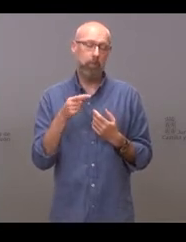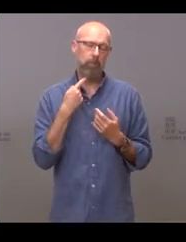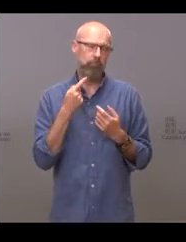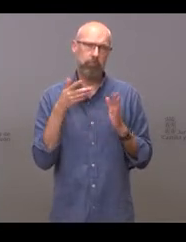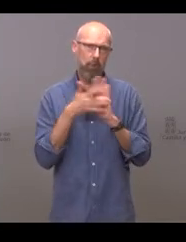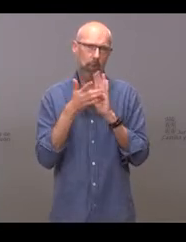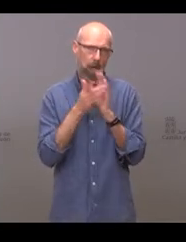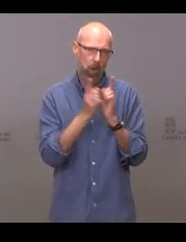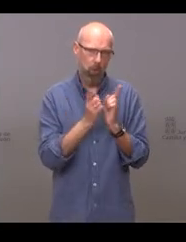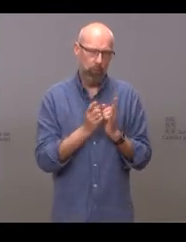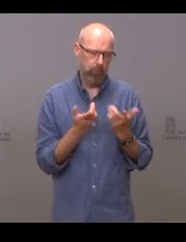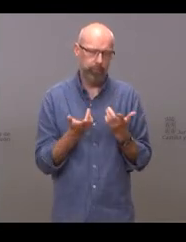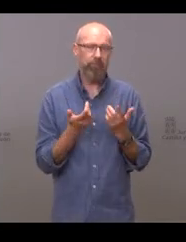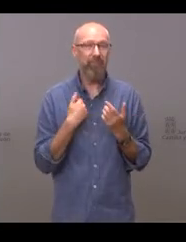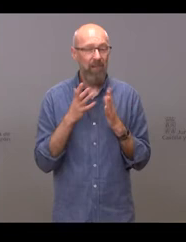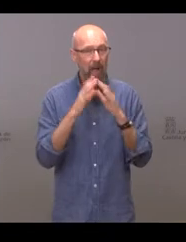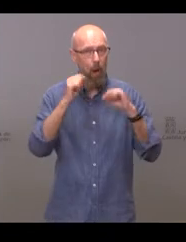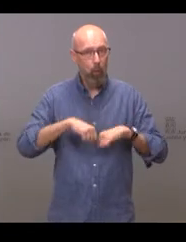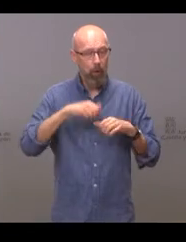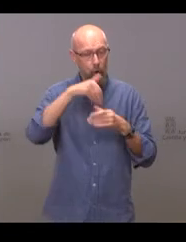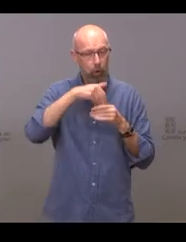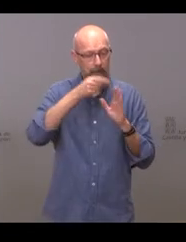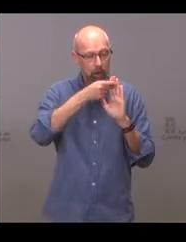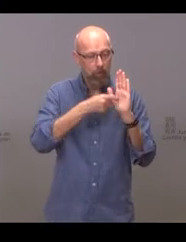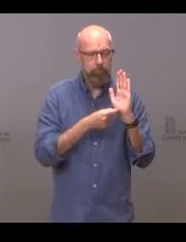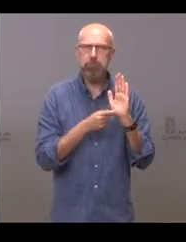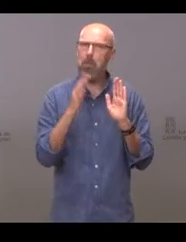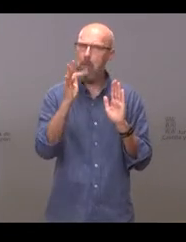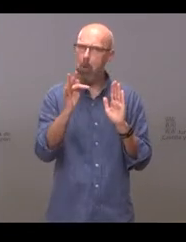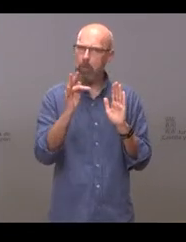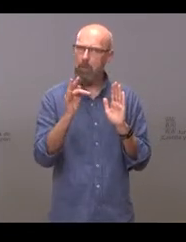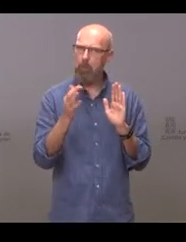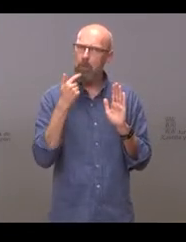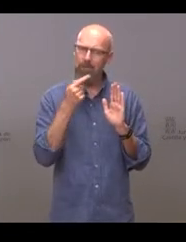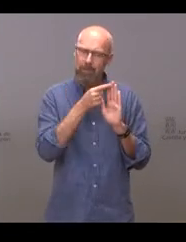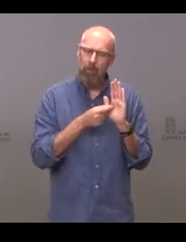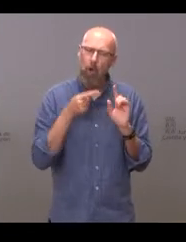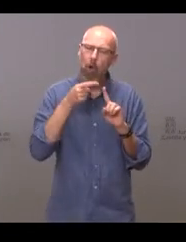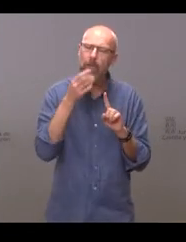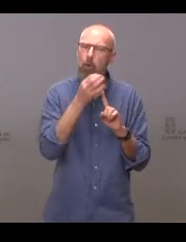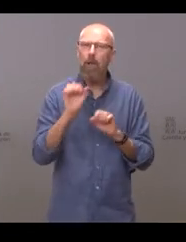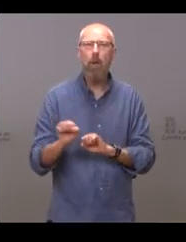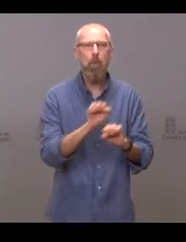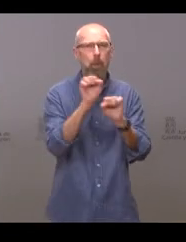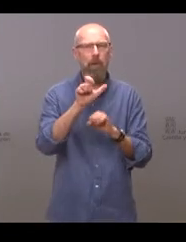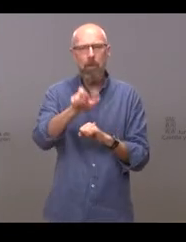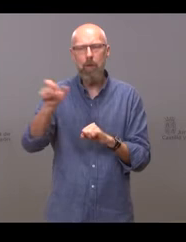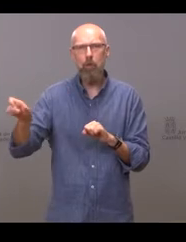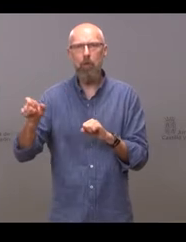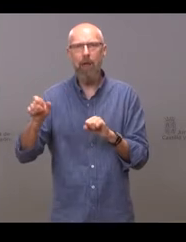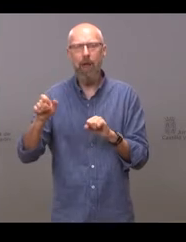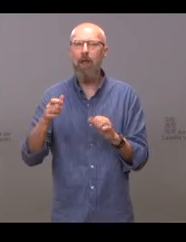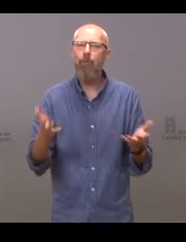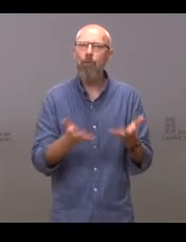el acuerdo en su contenido positivo protege a las personas genera empleo aborda al mundo del